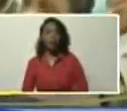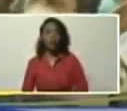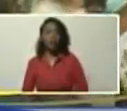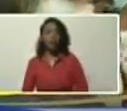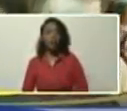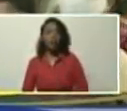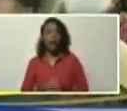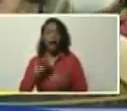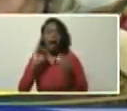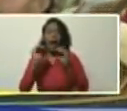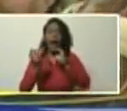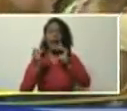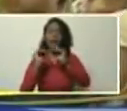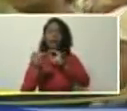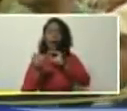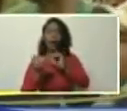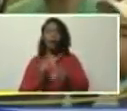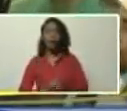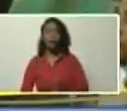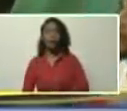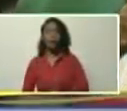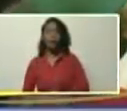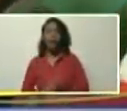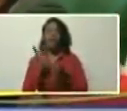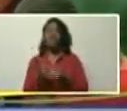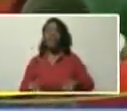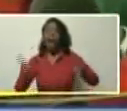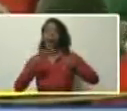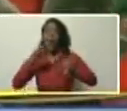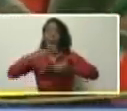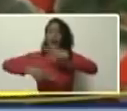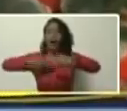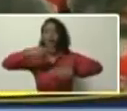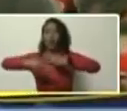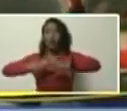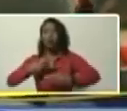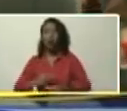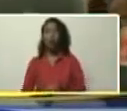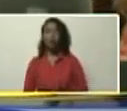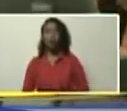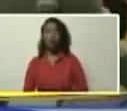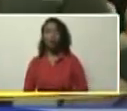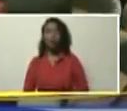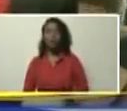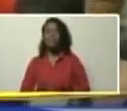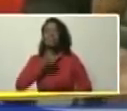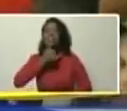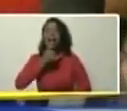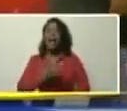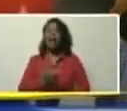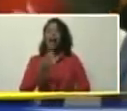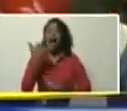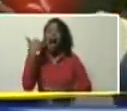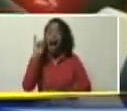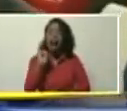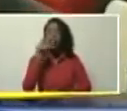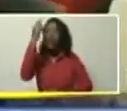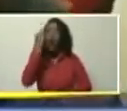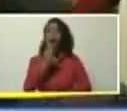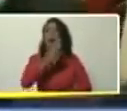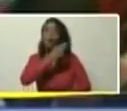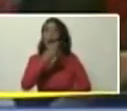la ética, los valores revolucionarios? ¿Quién tiene el